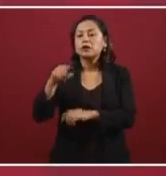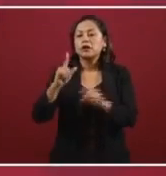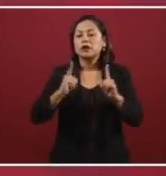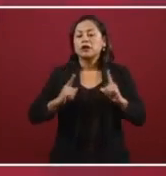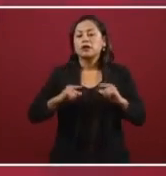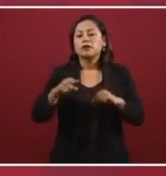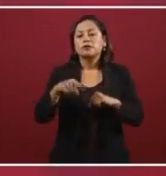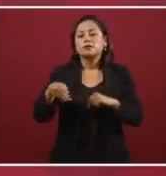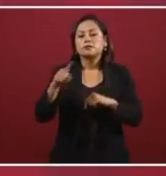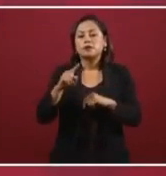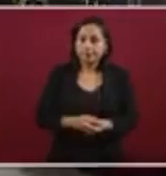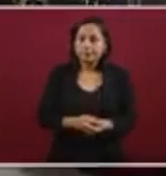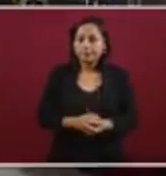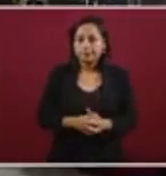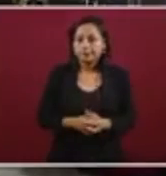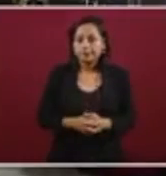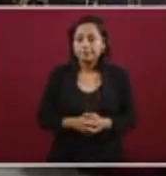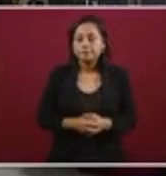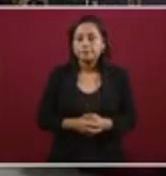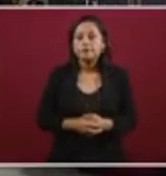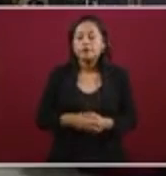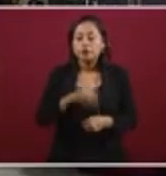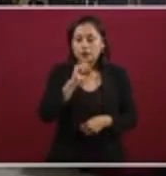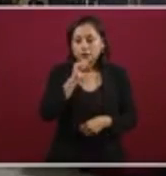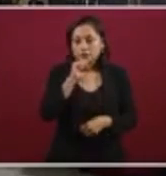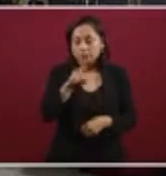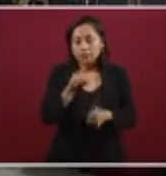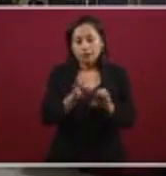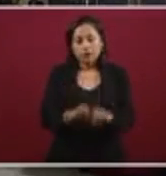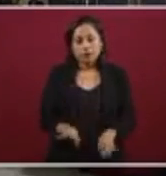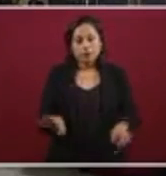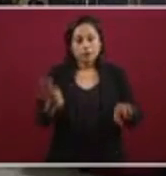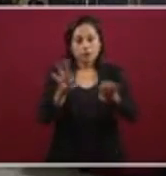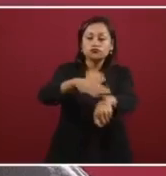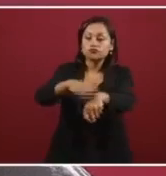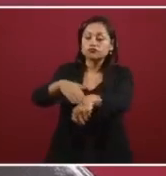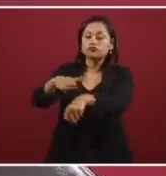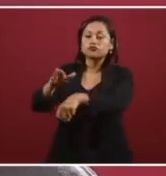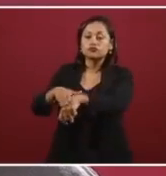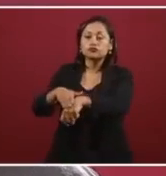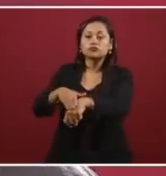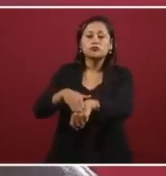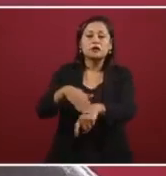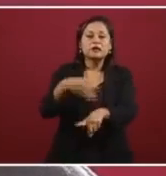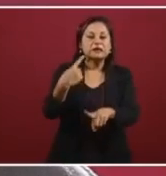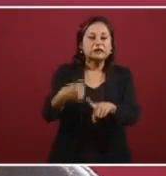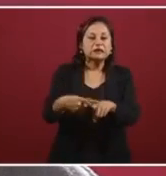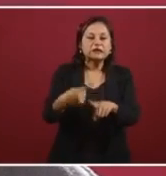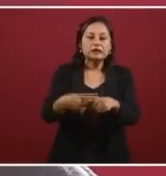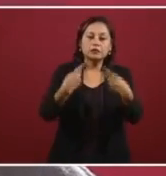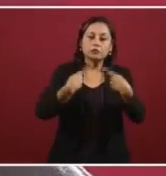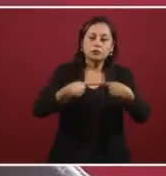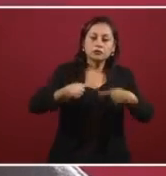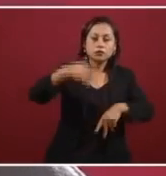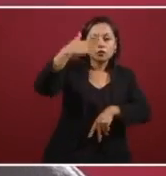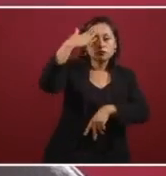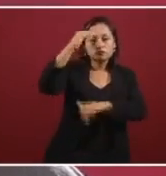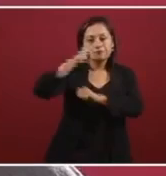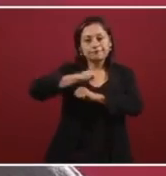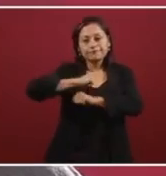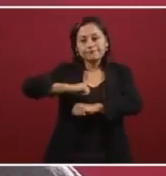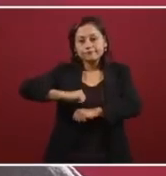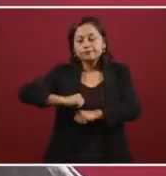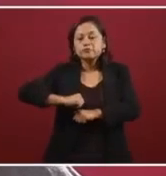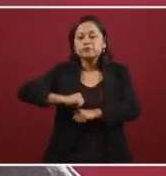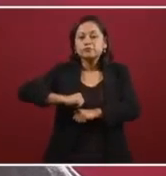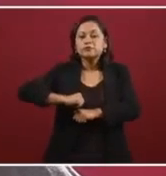hechos delictivos de ese día. Por su parte, el fiscal Omar Gómez Trejo de la Unidad Especial de Investigación y Litigación para el caso